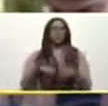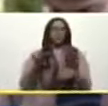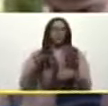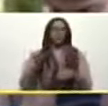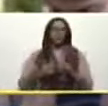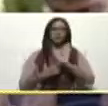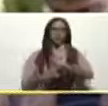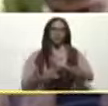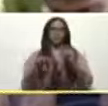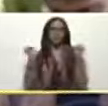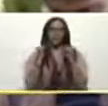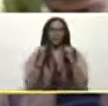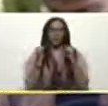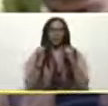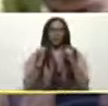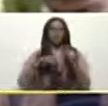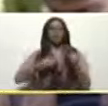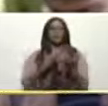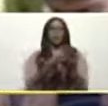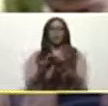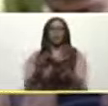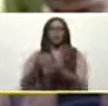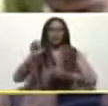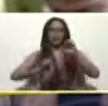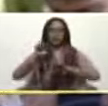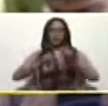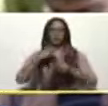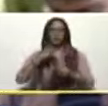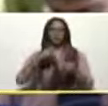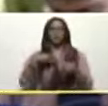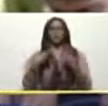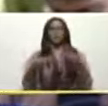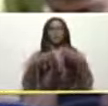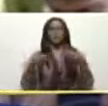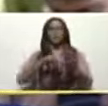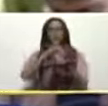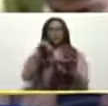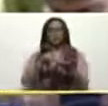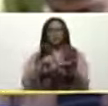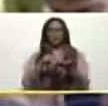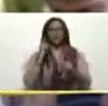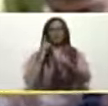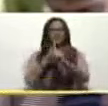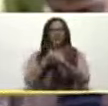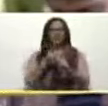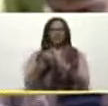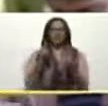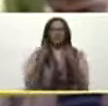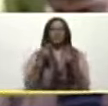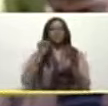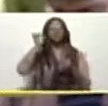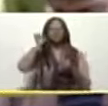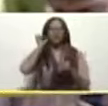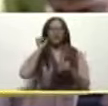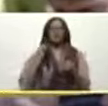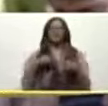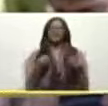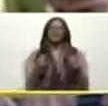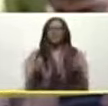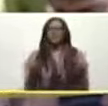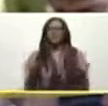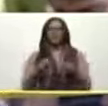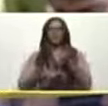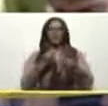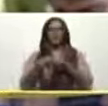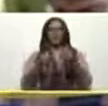aportar para evaluar las políticas públicas a nivel nacional desde el ámbito de la perspectiva de género, que tanto estamos impactando, numéricamente